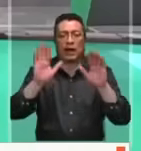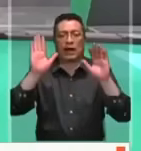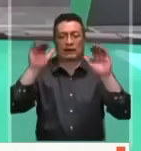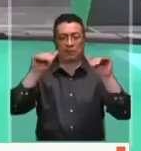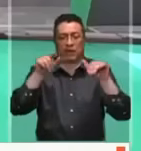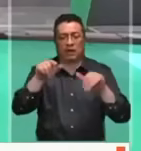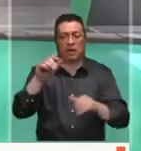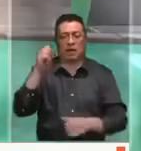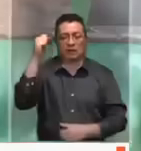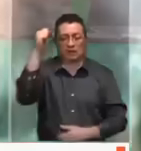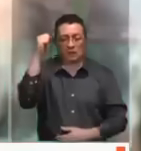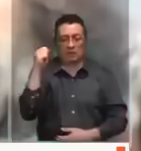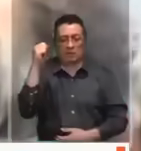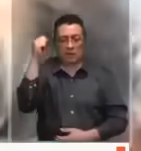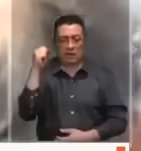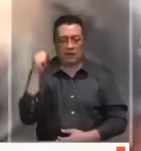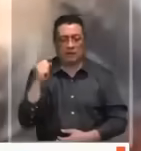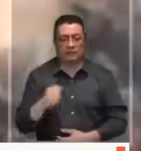Piñera.